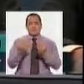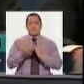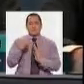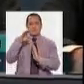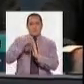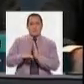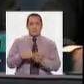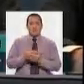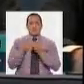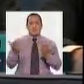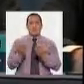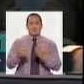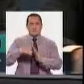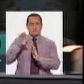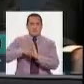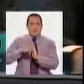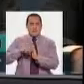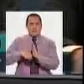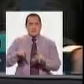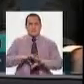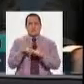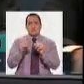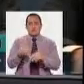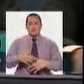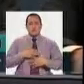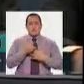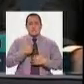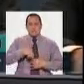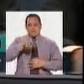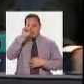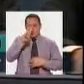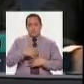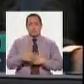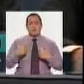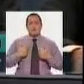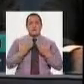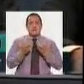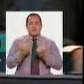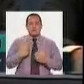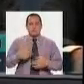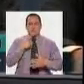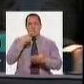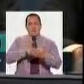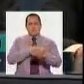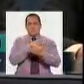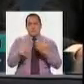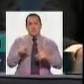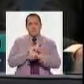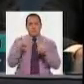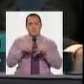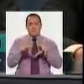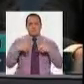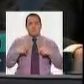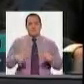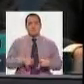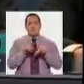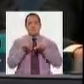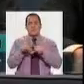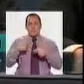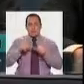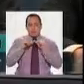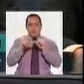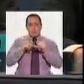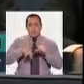menor, subalterna, frente a los intereses del Perú. Queremos recusar este tipo de actuaciones y que sigamos en el